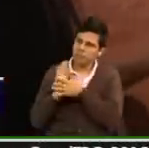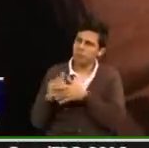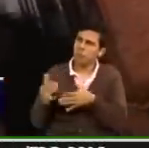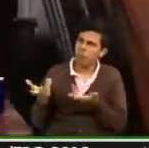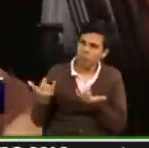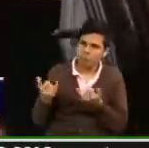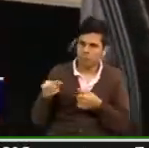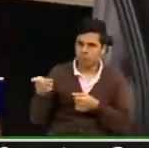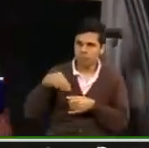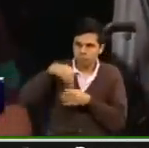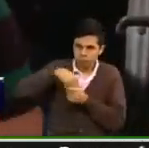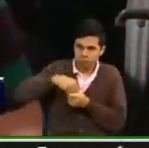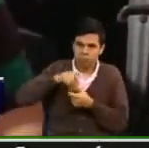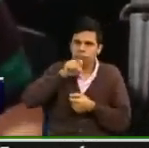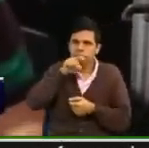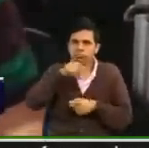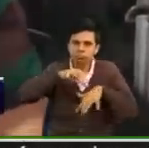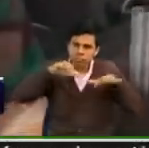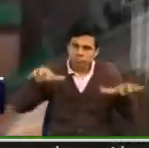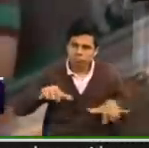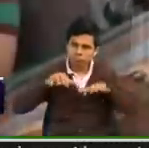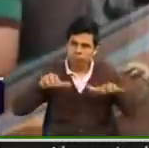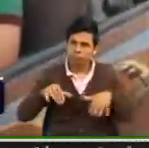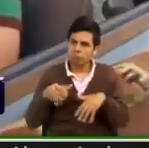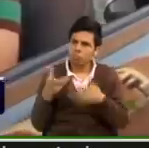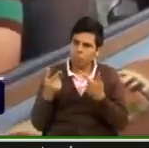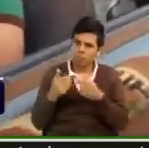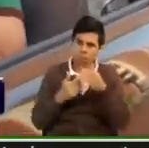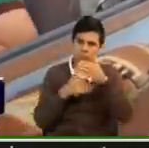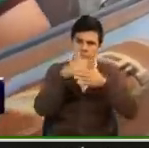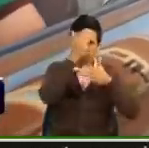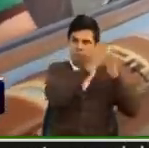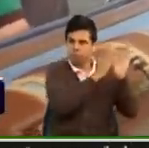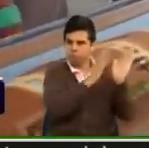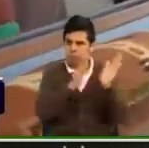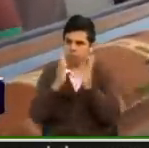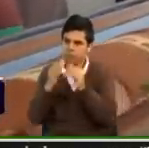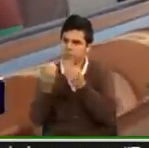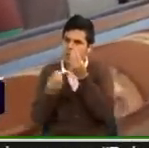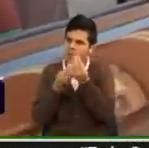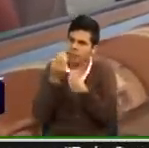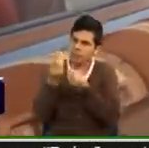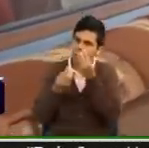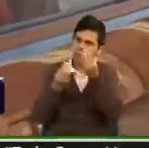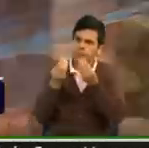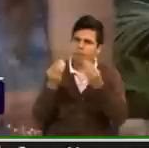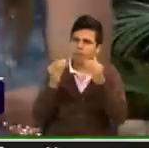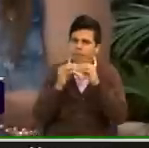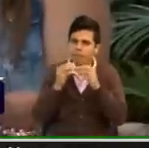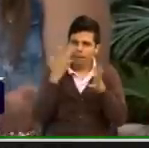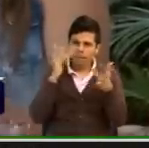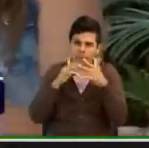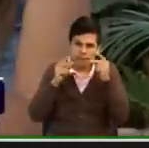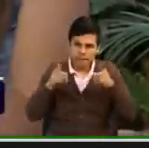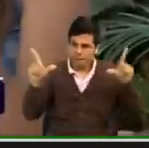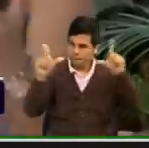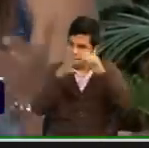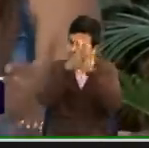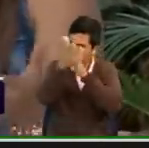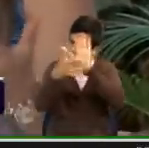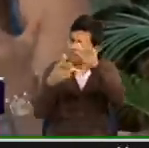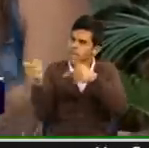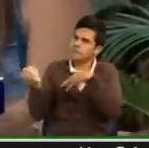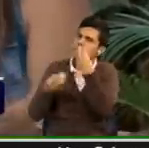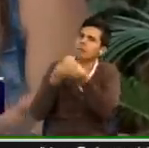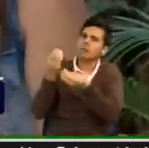esa bonita labor que vienes realizando en Bucaramanga y de esta nueva etapa que hay en tu vida y que también quieres darle a conocer a todos nuestros televidentes, a todas